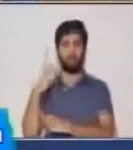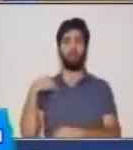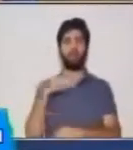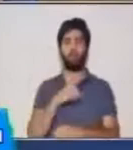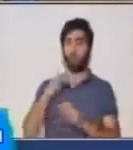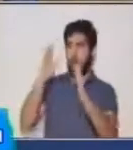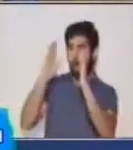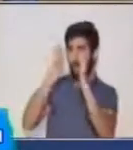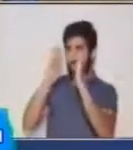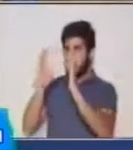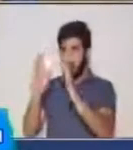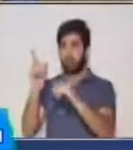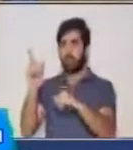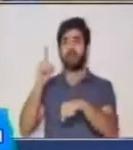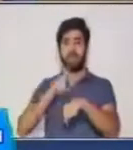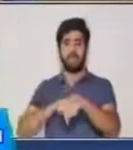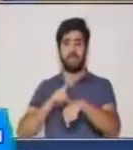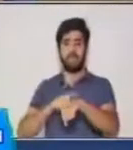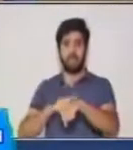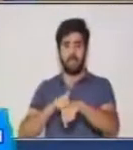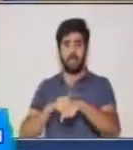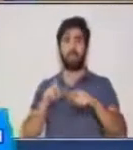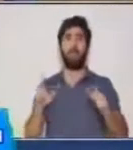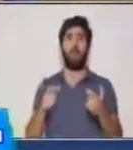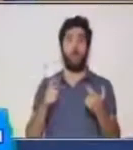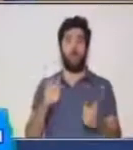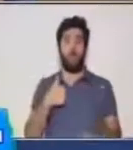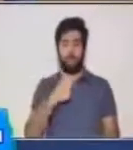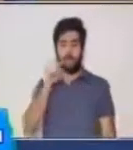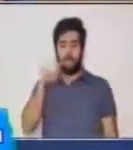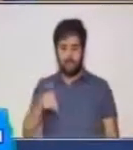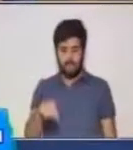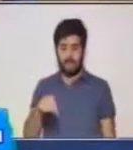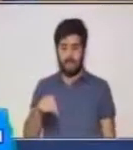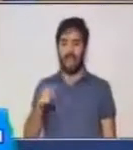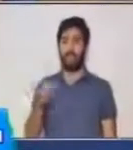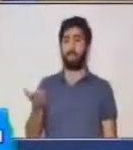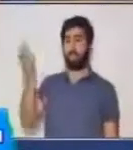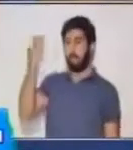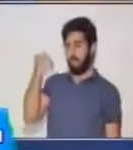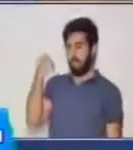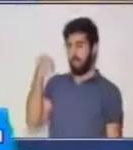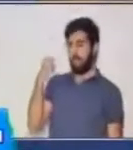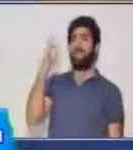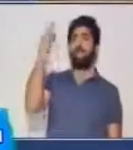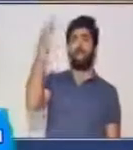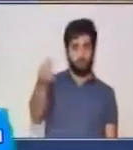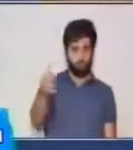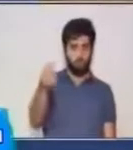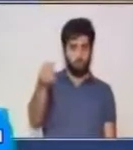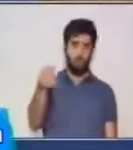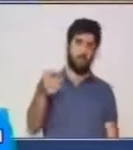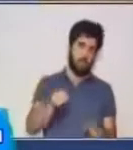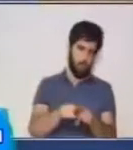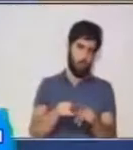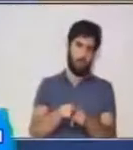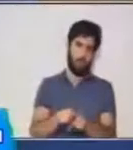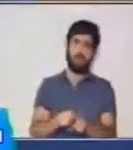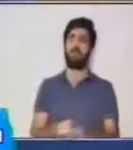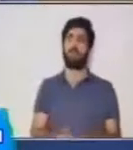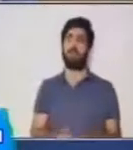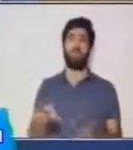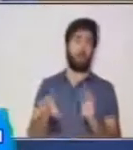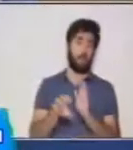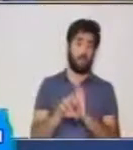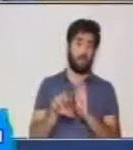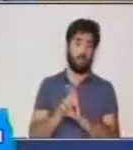al tiempo, como te dije, si los verbos los están utilizando en presente, en pasado o en futuro. Al lugar. Si es una noticia